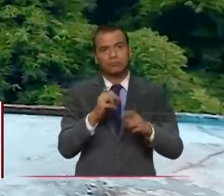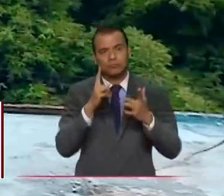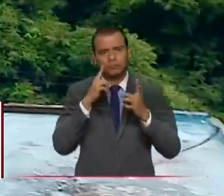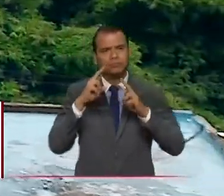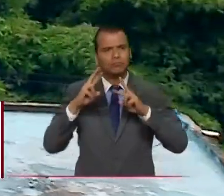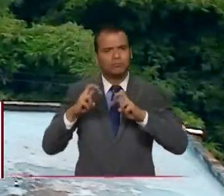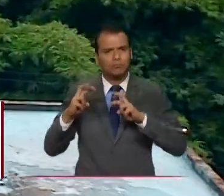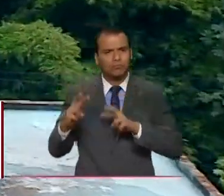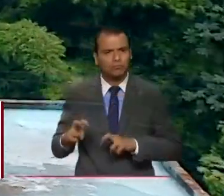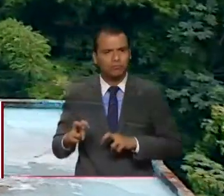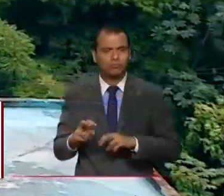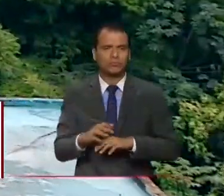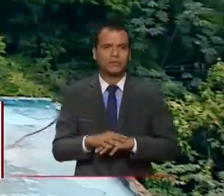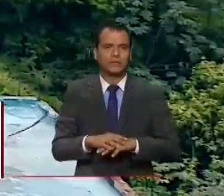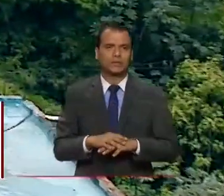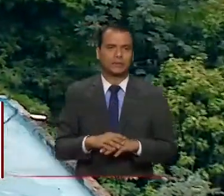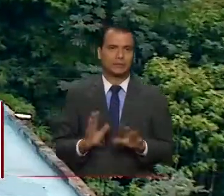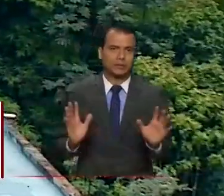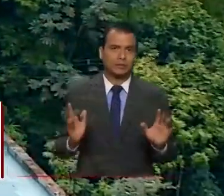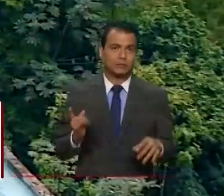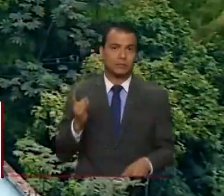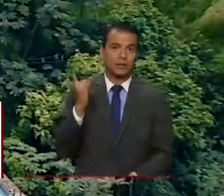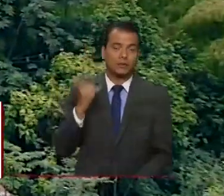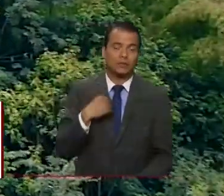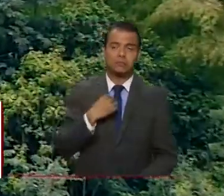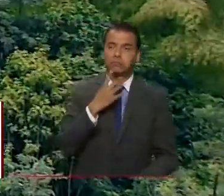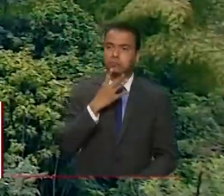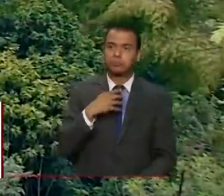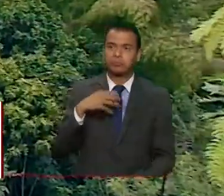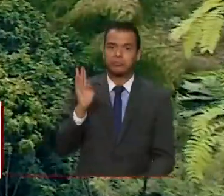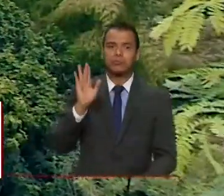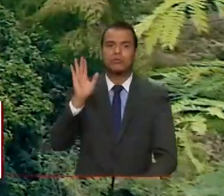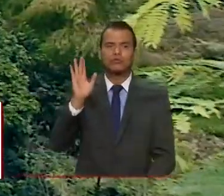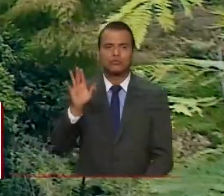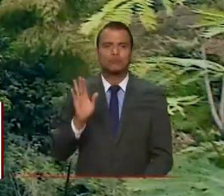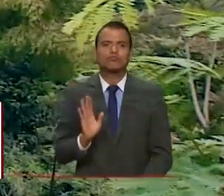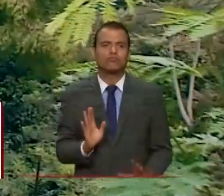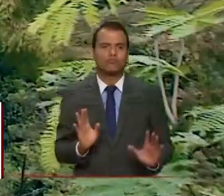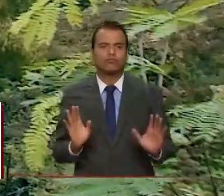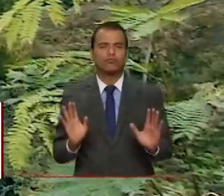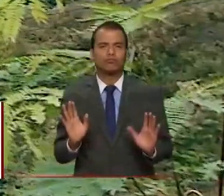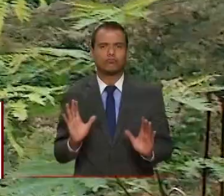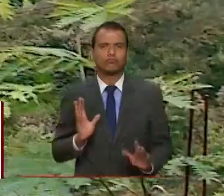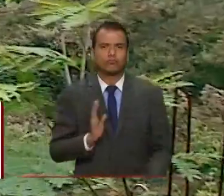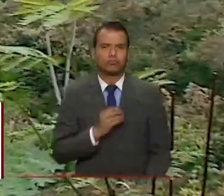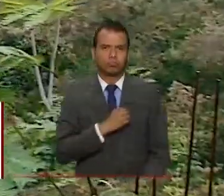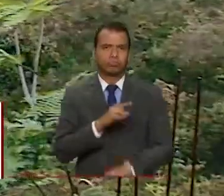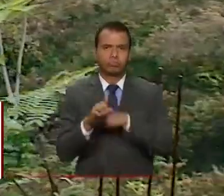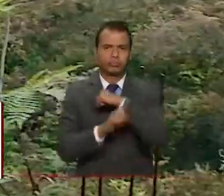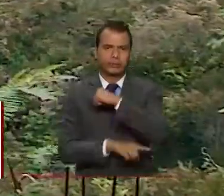naturales, so pena pues de realizar un proceso como tal, una medida preventiva.